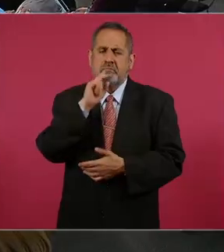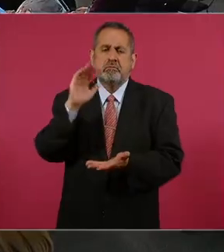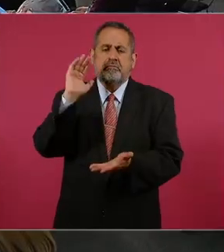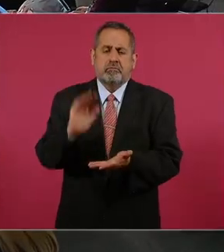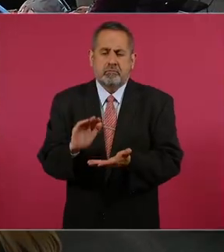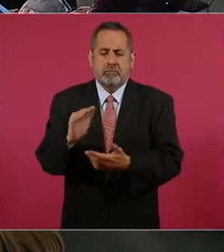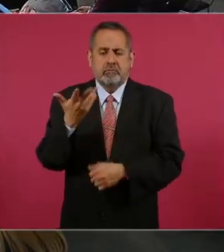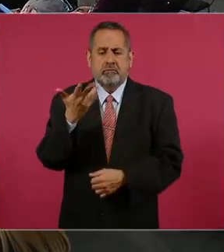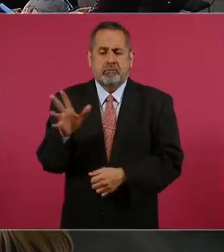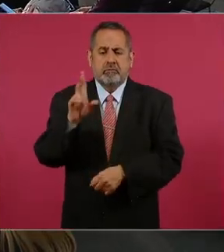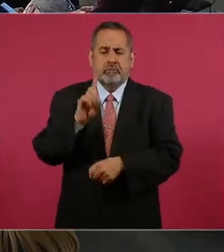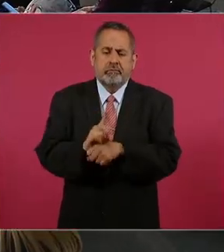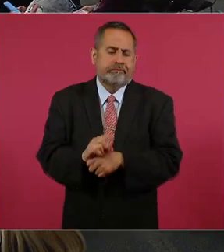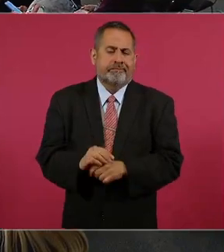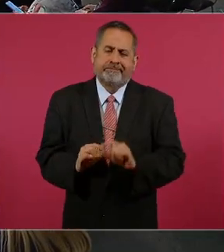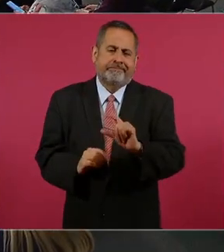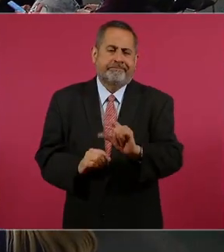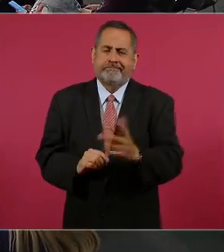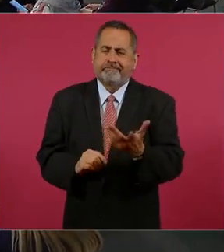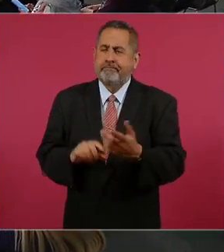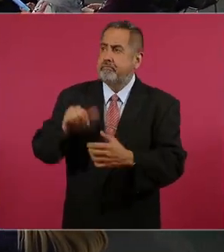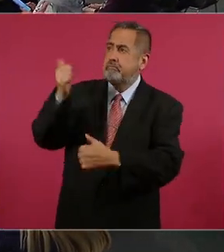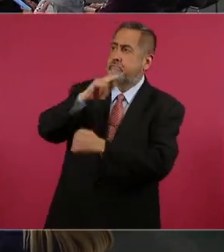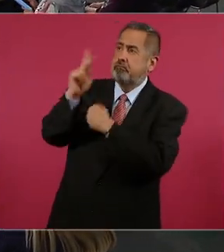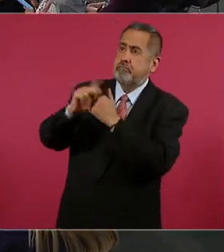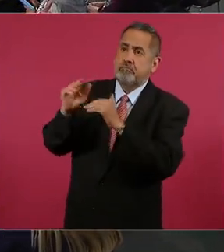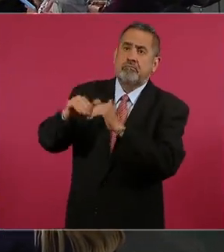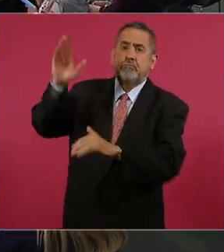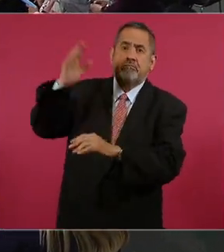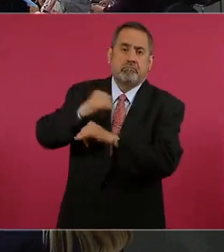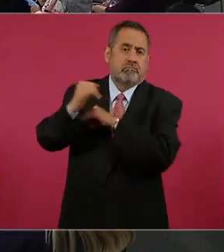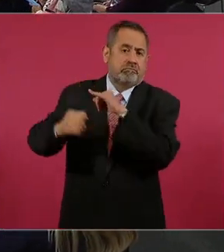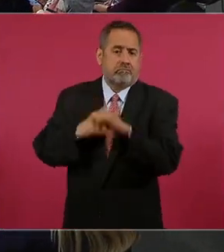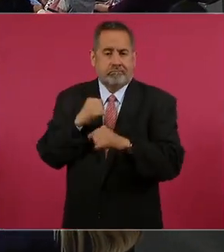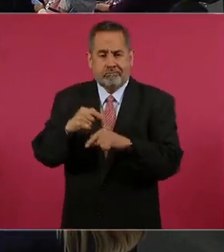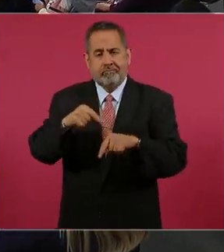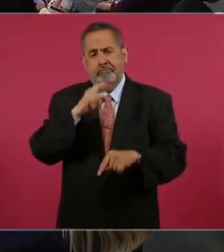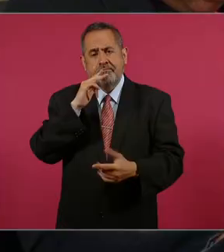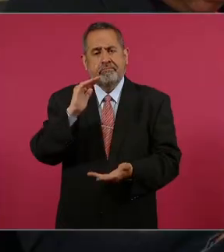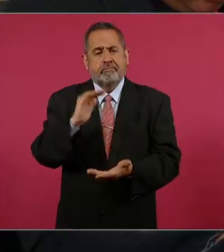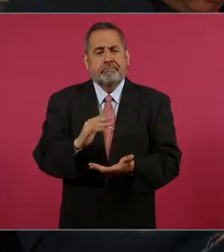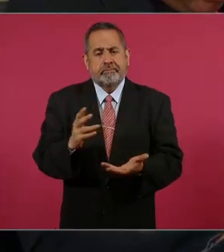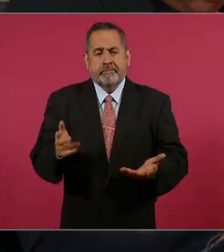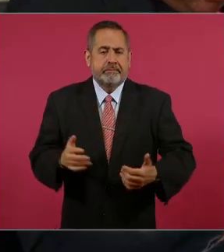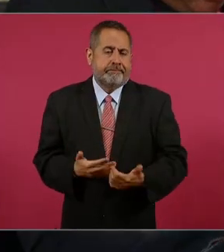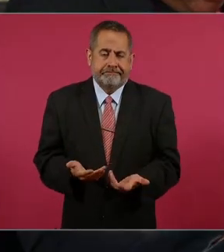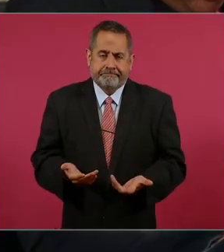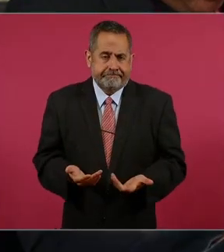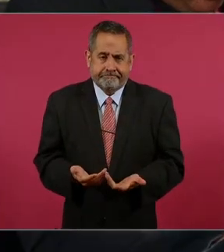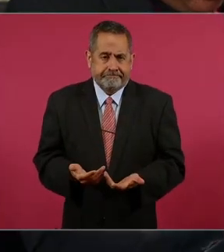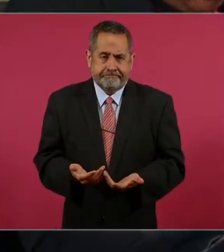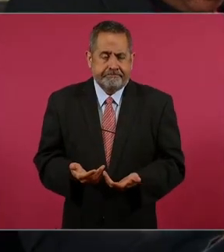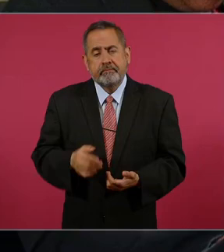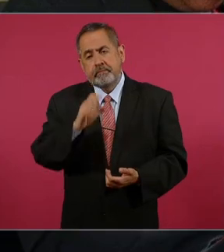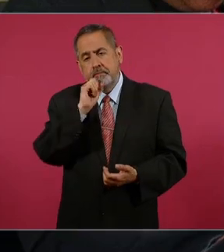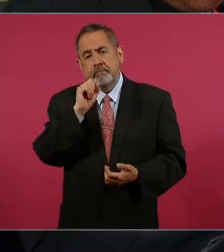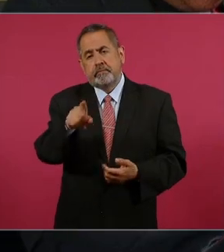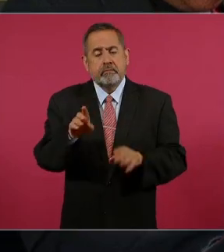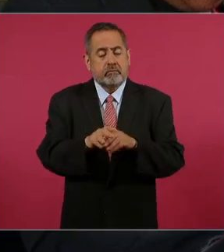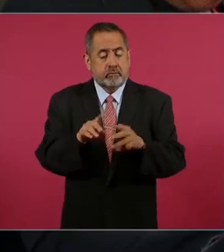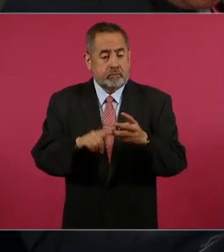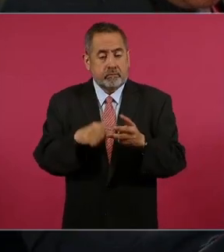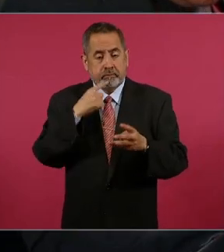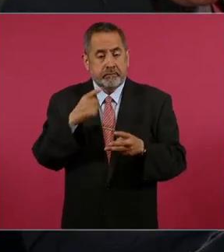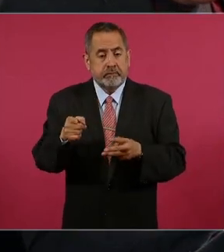quedaría todavía muy por debajo México en promedio a nivel internacional y está también la de reducir a